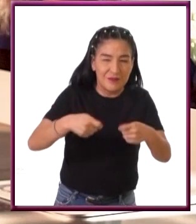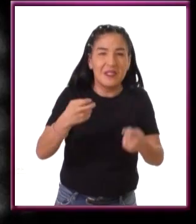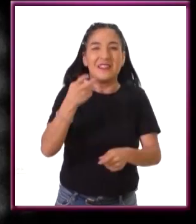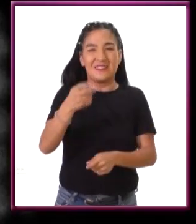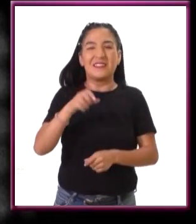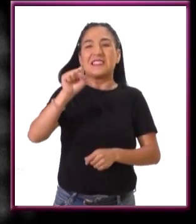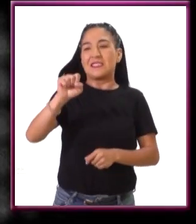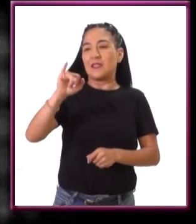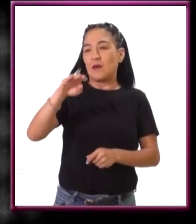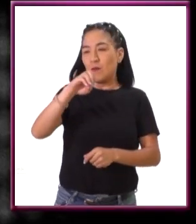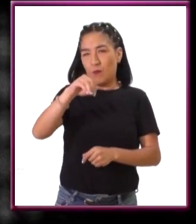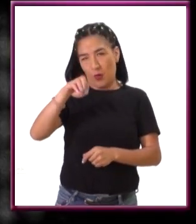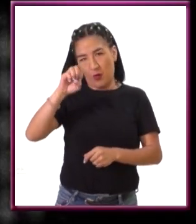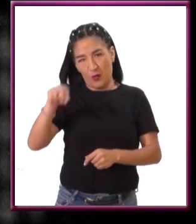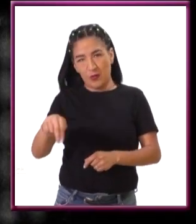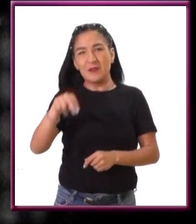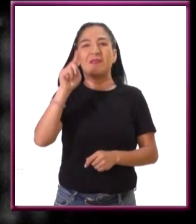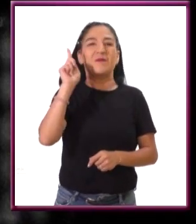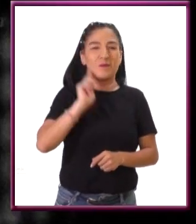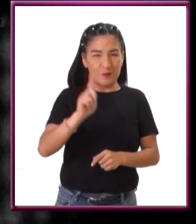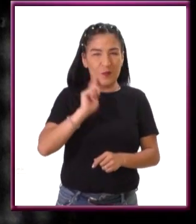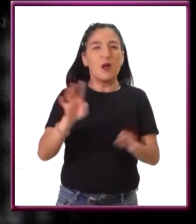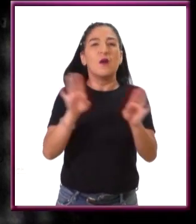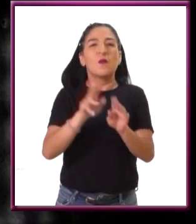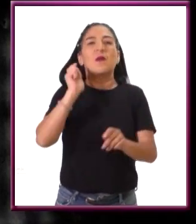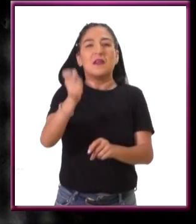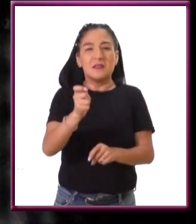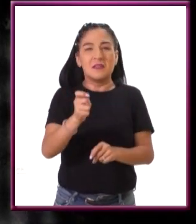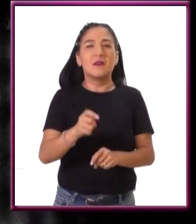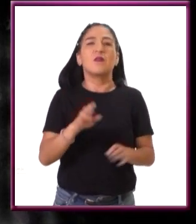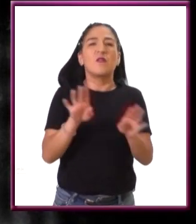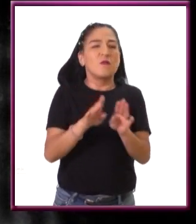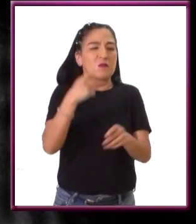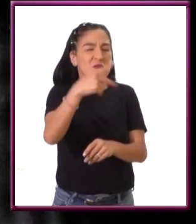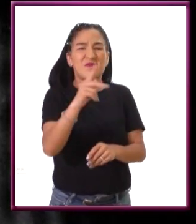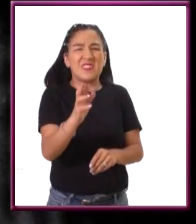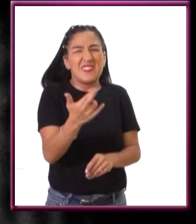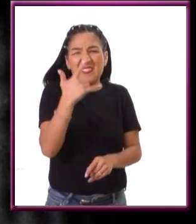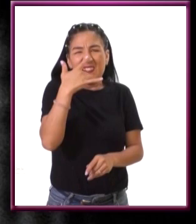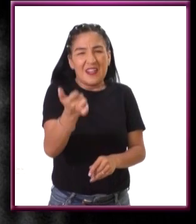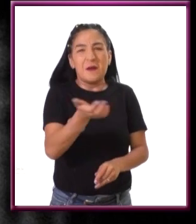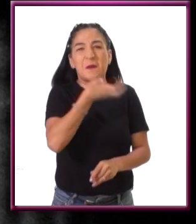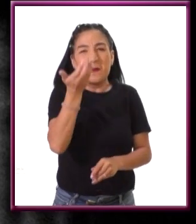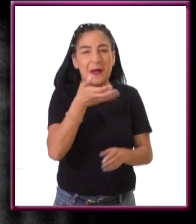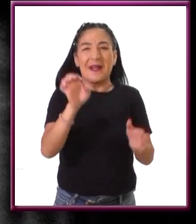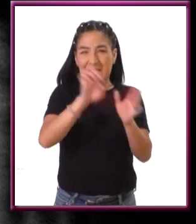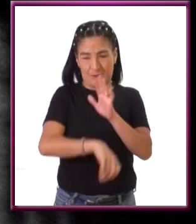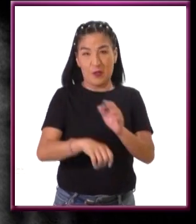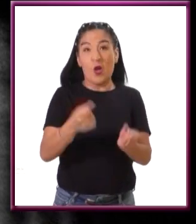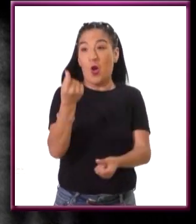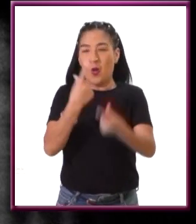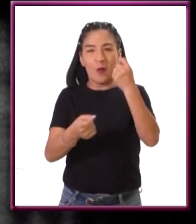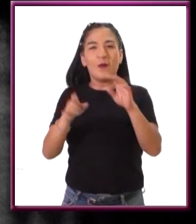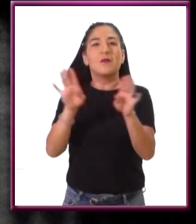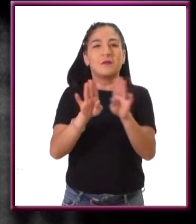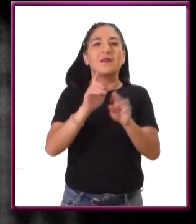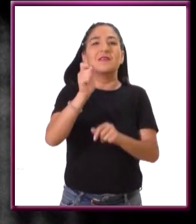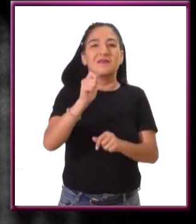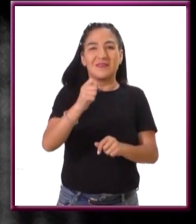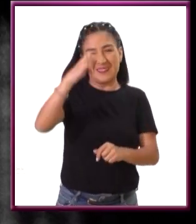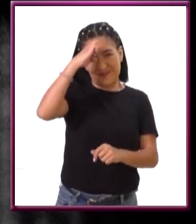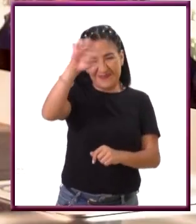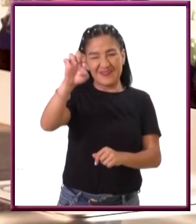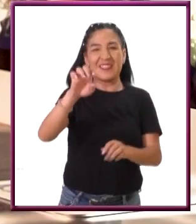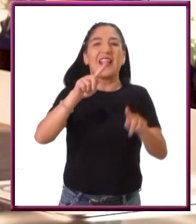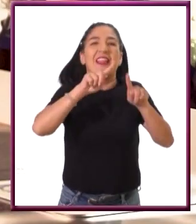rarísima. Simone de Beauvoir dice, es que las mujeres son el otro, pero son un otro muy raro. Porque claro, yo entiendo que otros me parezcan